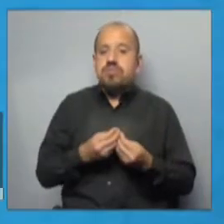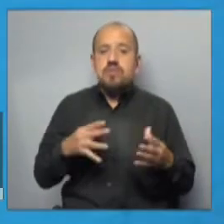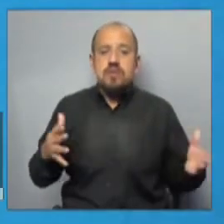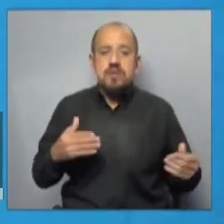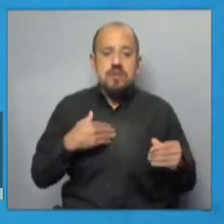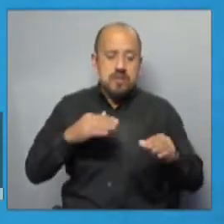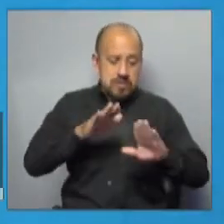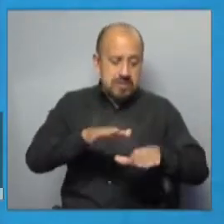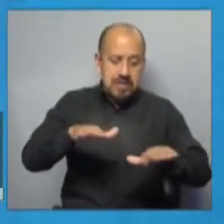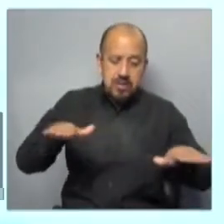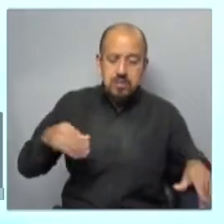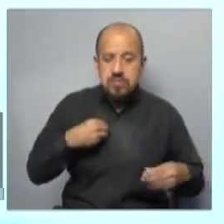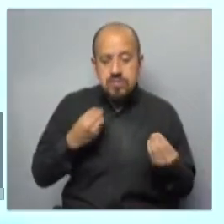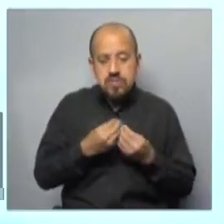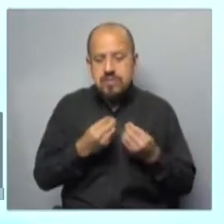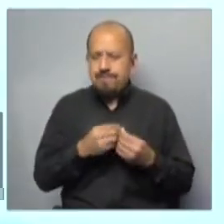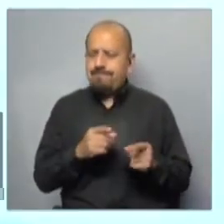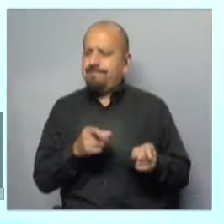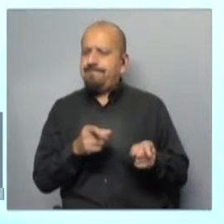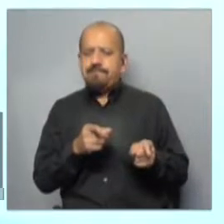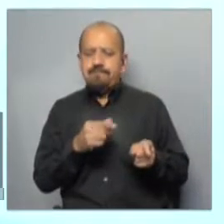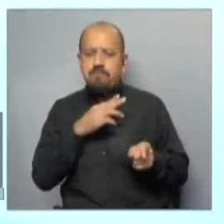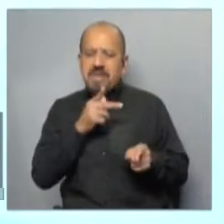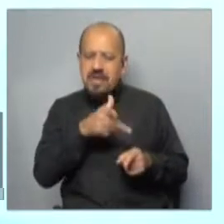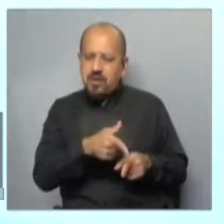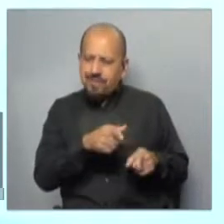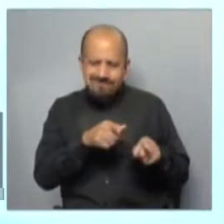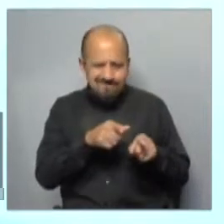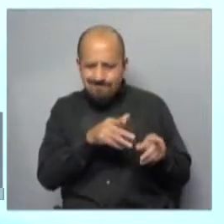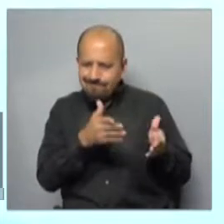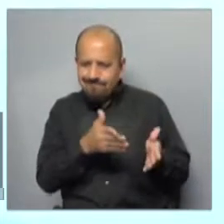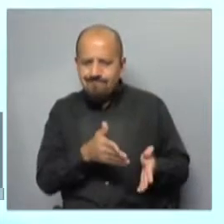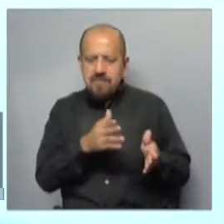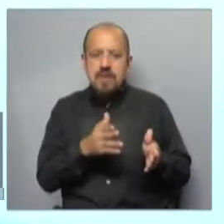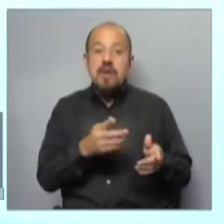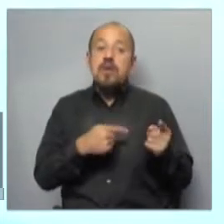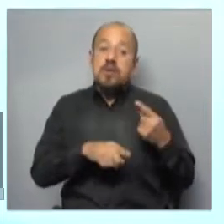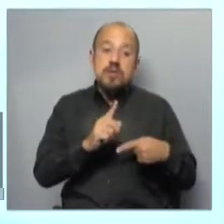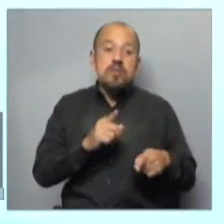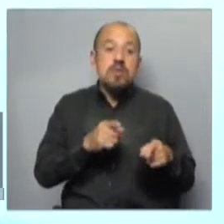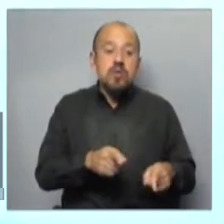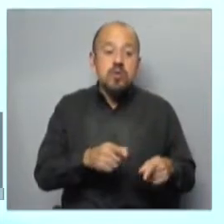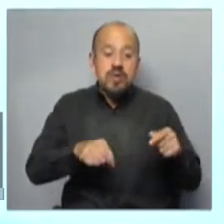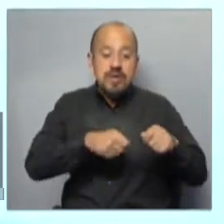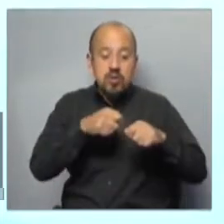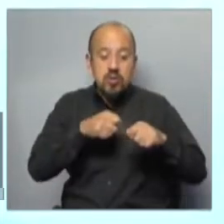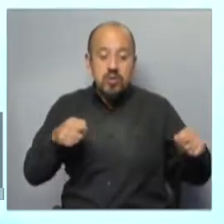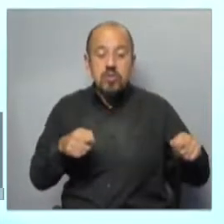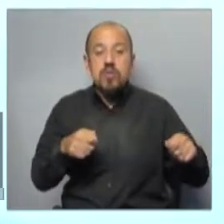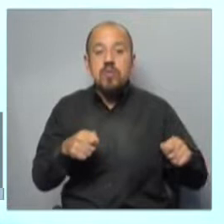en mi vida entonces no era igual que los otros niños y bueno cuando llega ese diagnóstico